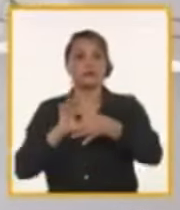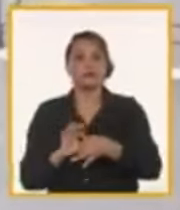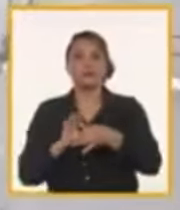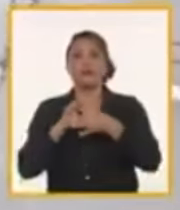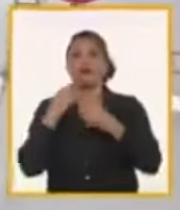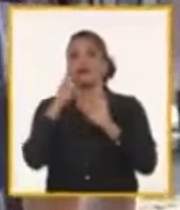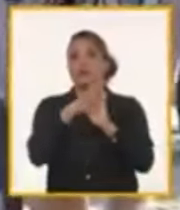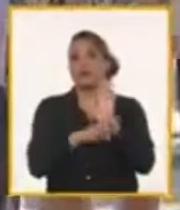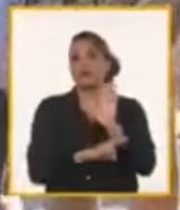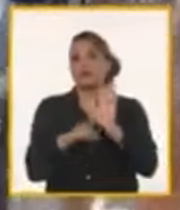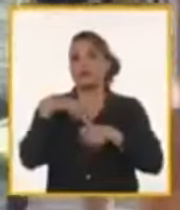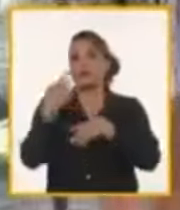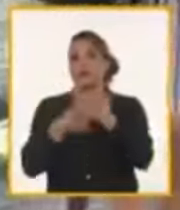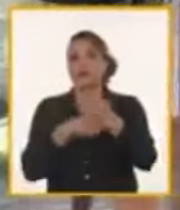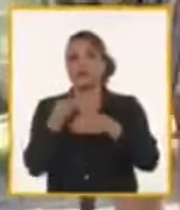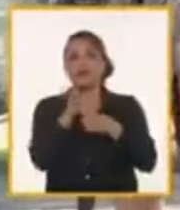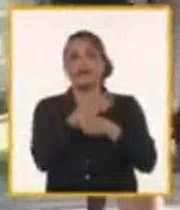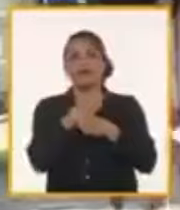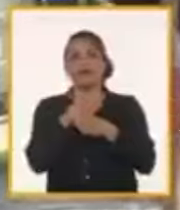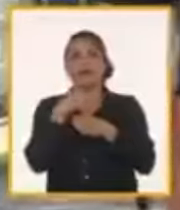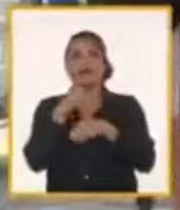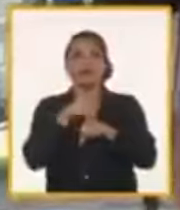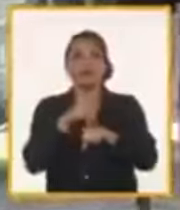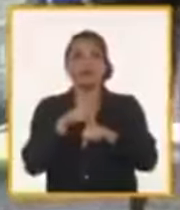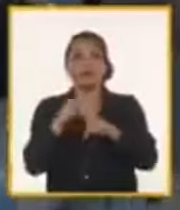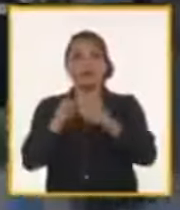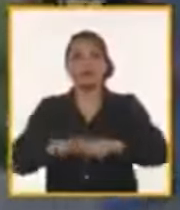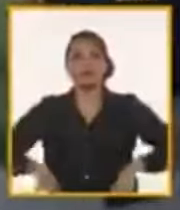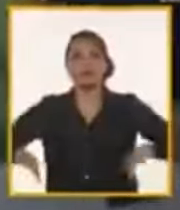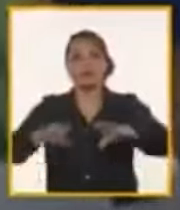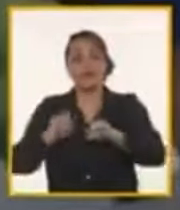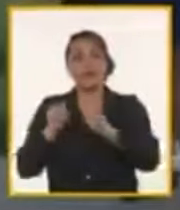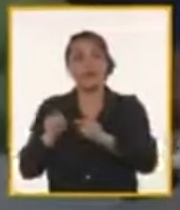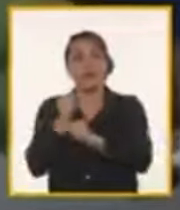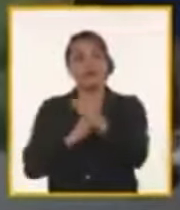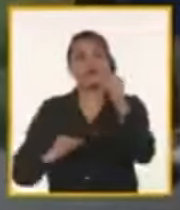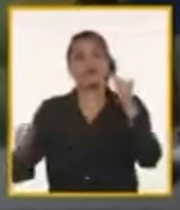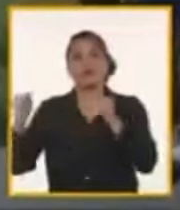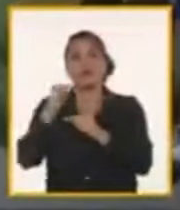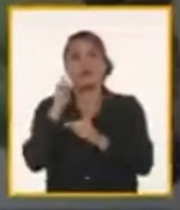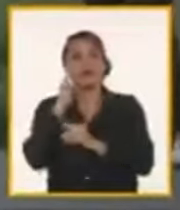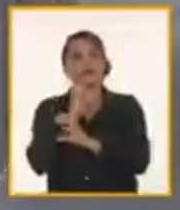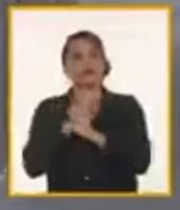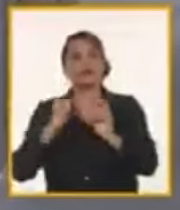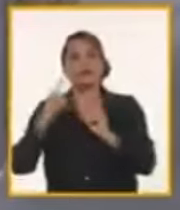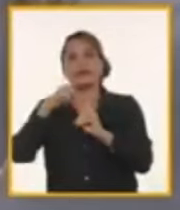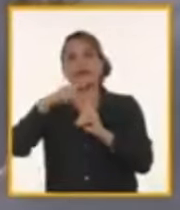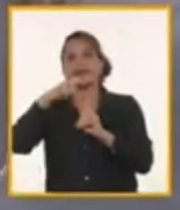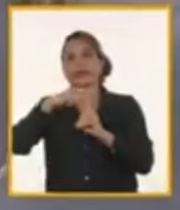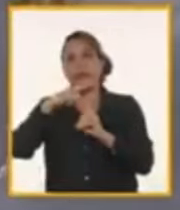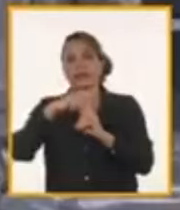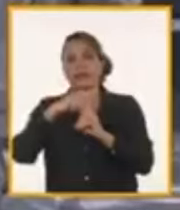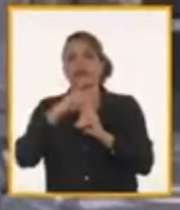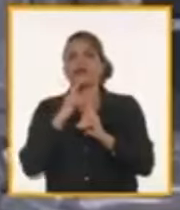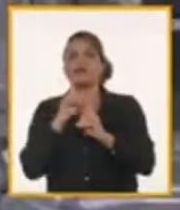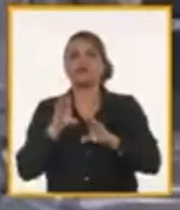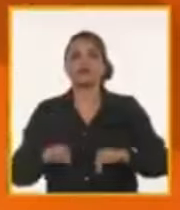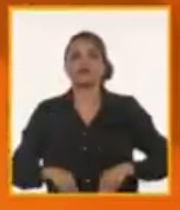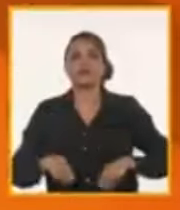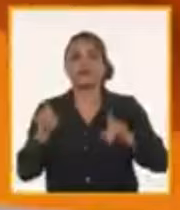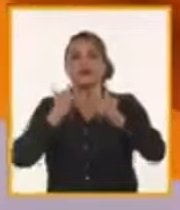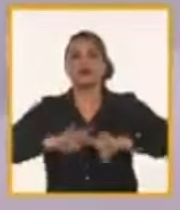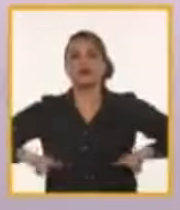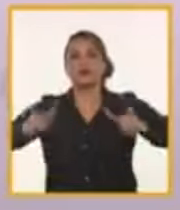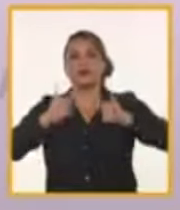diferentes esferas de la sociedad resulta una de las prioridades de la política integrada de ciencia y técnica que ASUME la universidad central marteo de Las